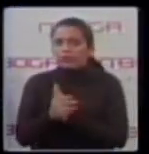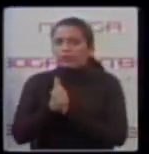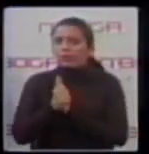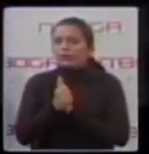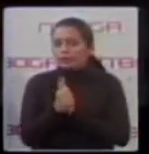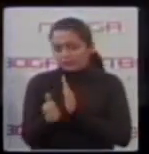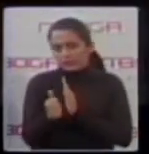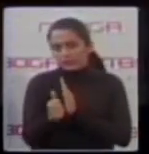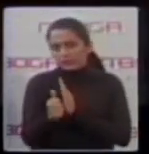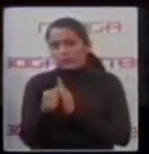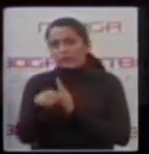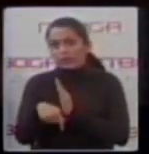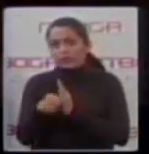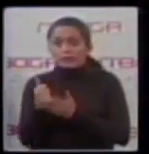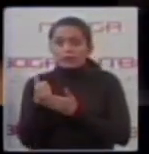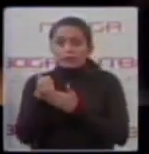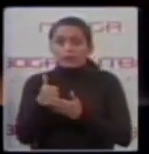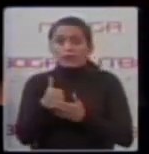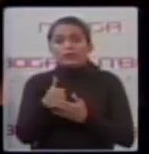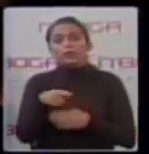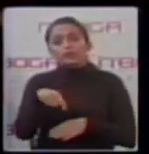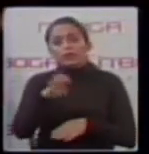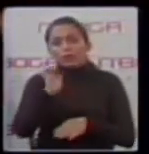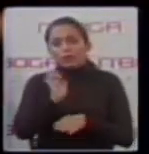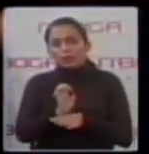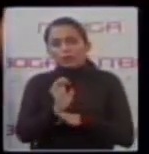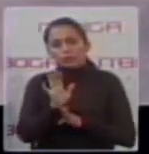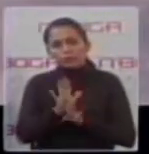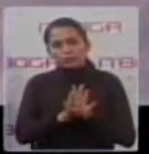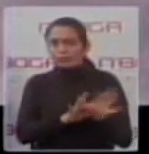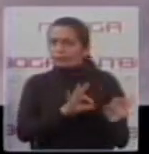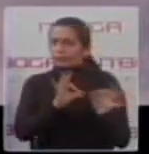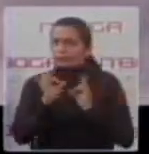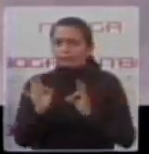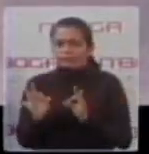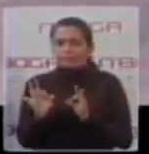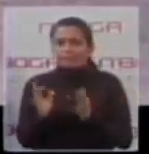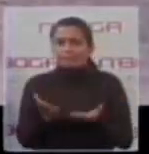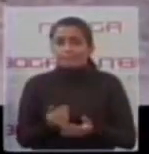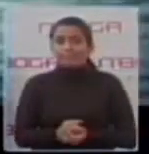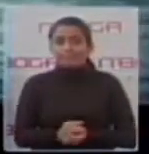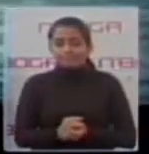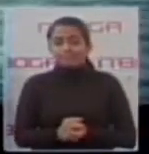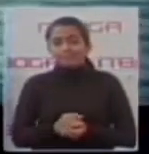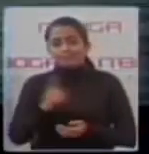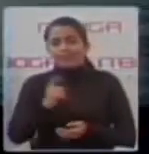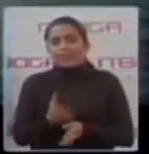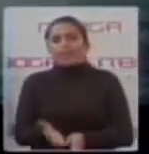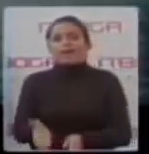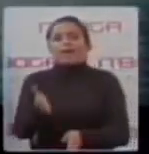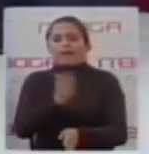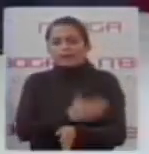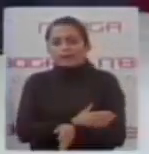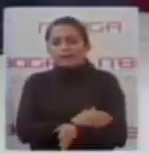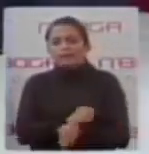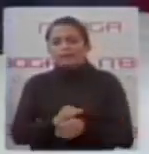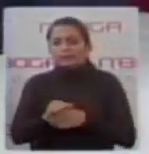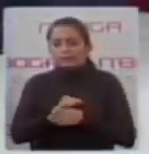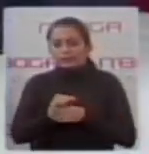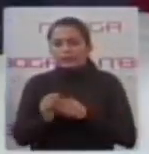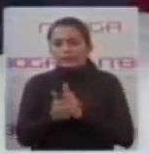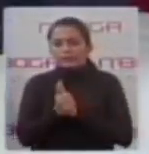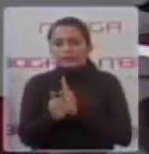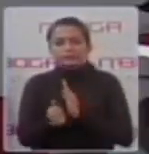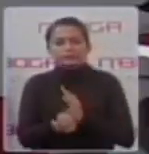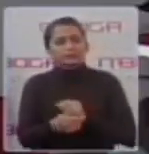beneficio del país, de hacer las cosas con excelencia. ¿Y qué mejor que tener la preparación adecuada para poderlo manejar? Ahora, en la actualidad, como